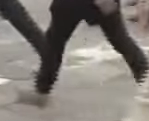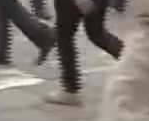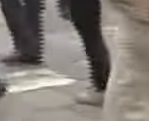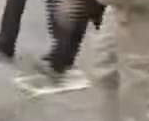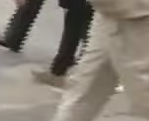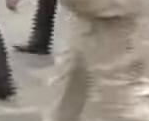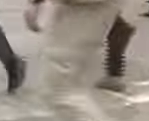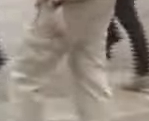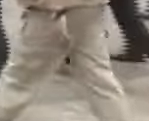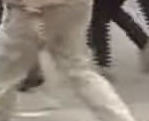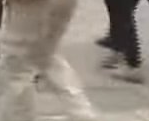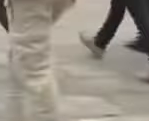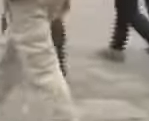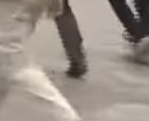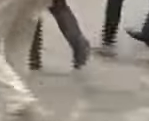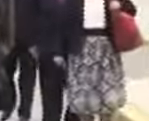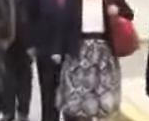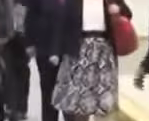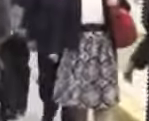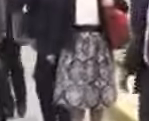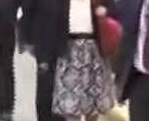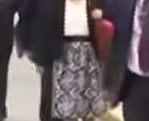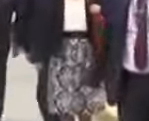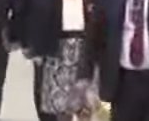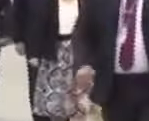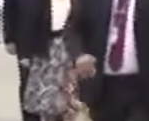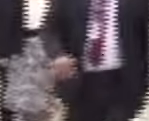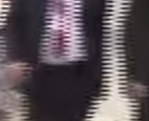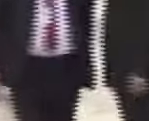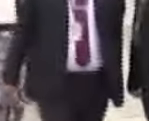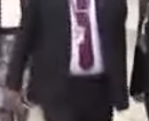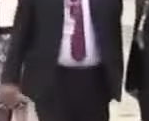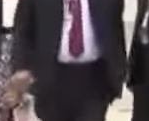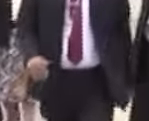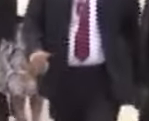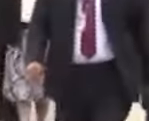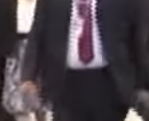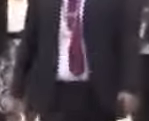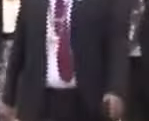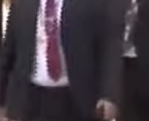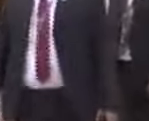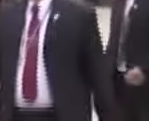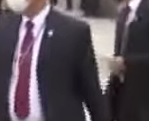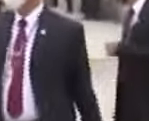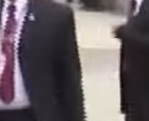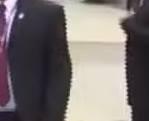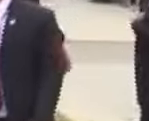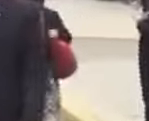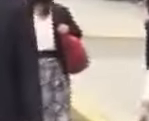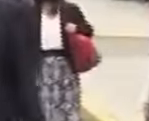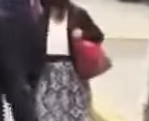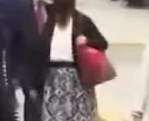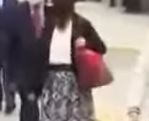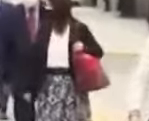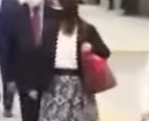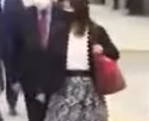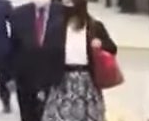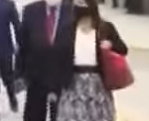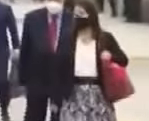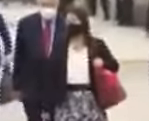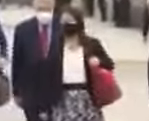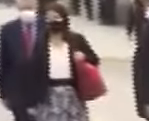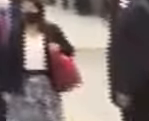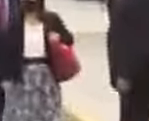El presidente de esa manera entonces ha acompañado a su gabinete hasta la puerta de honor. Ingresa ahora al interior de la Casa de Gobierno, mientras que